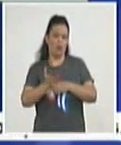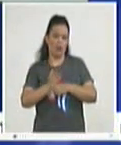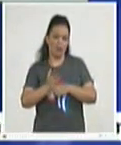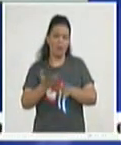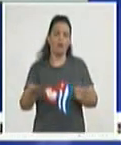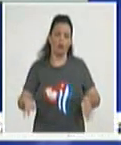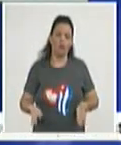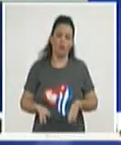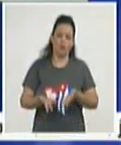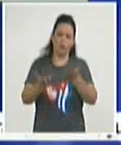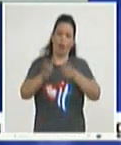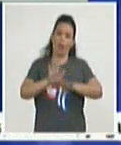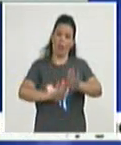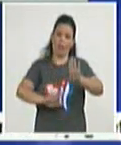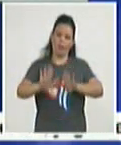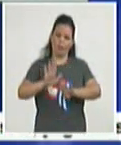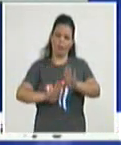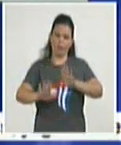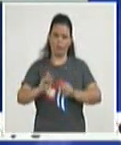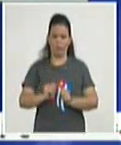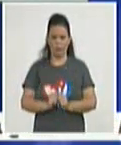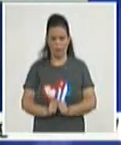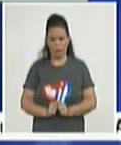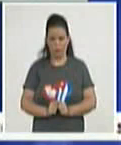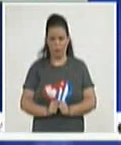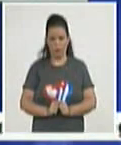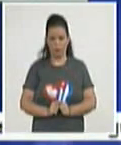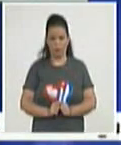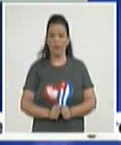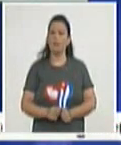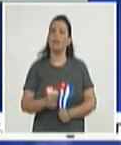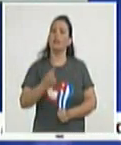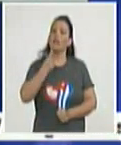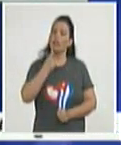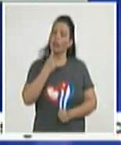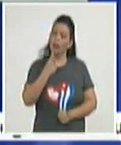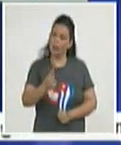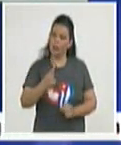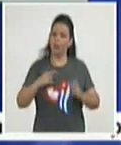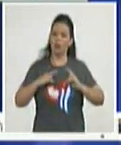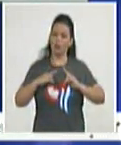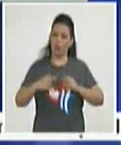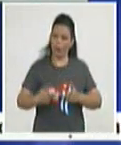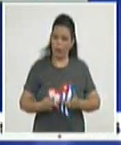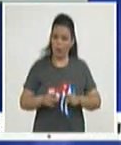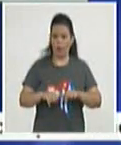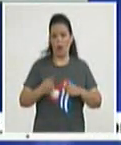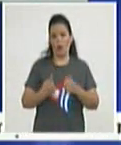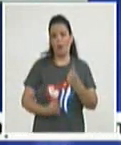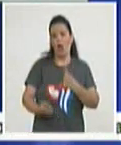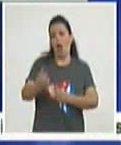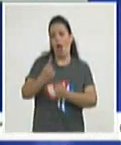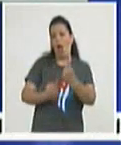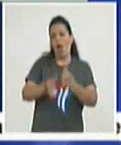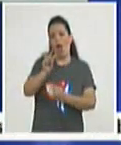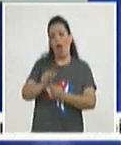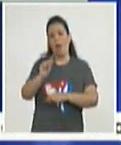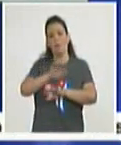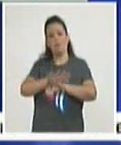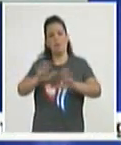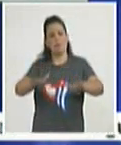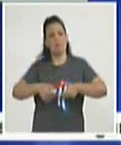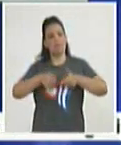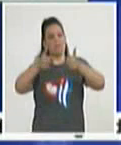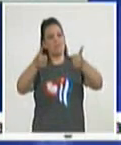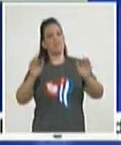permiten, fíjense, y lo vuelvo a recalcar porque los que ya se consideran que están totalmente inmunizados,